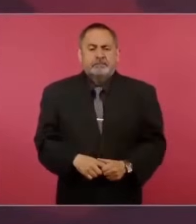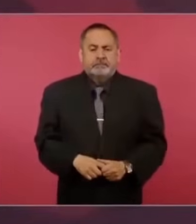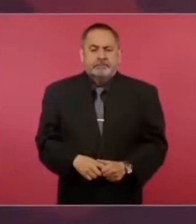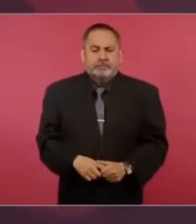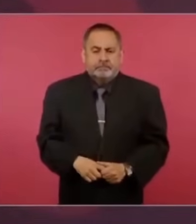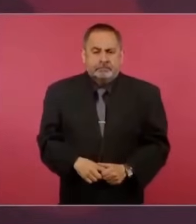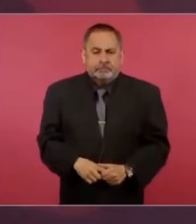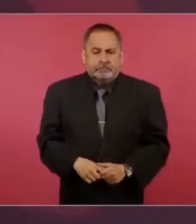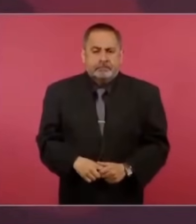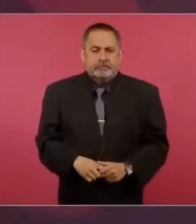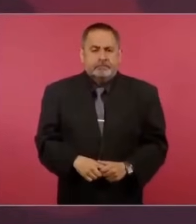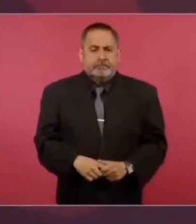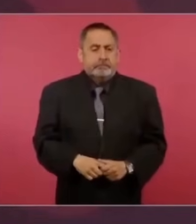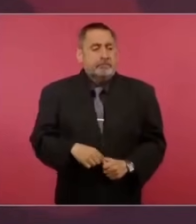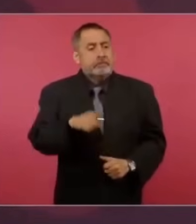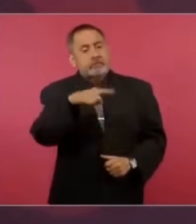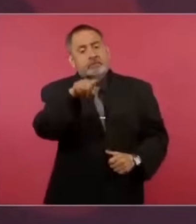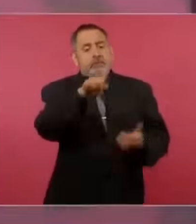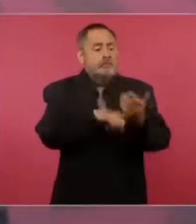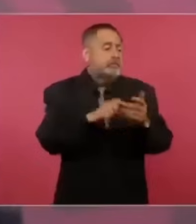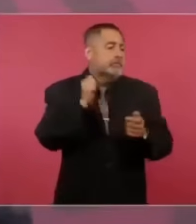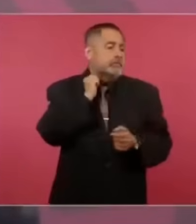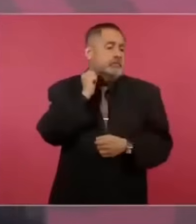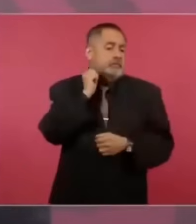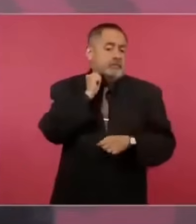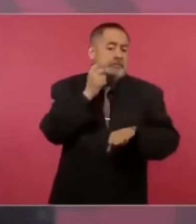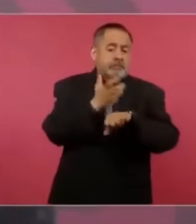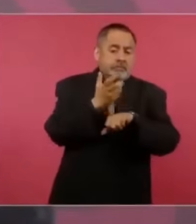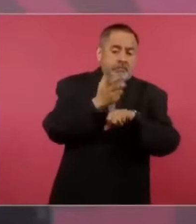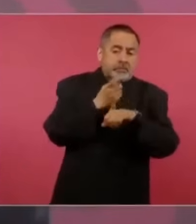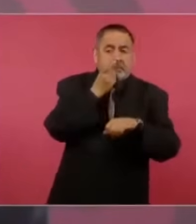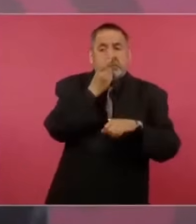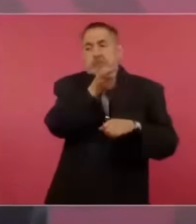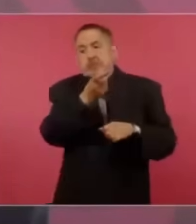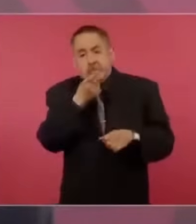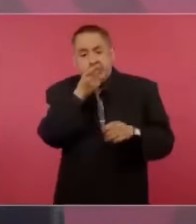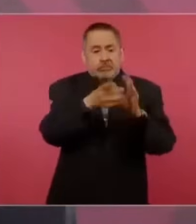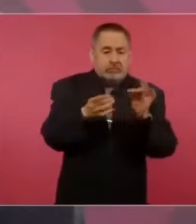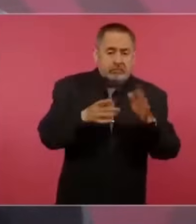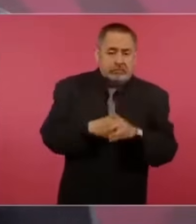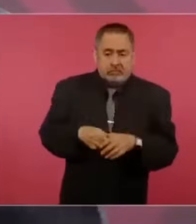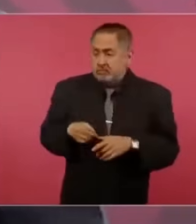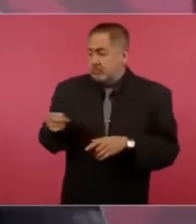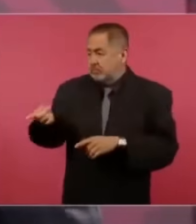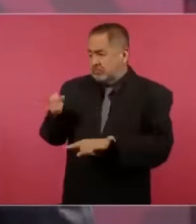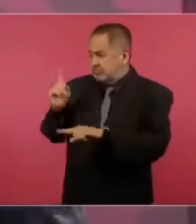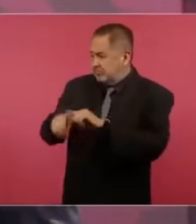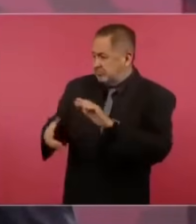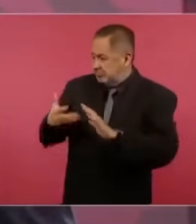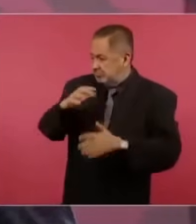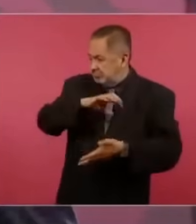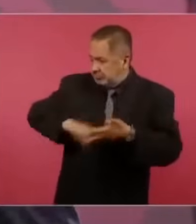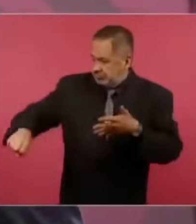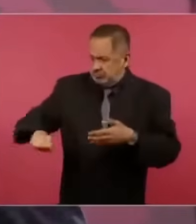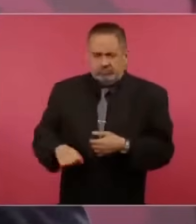que porque los senadores de Estados Unidos dicen que vamos a expropiar,